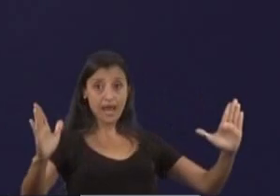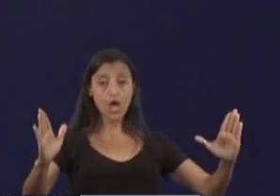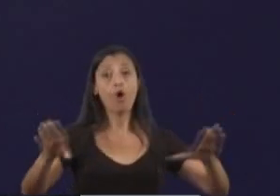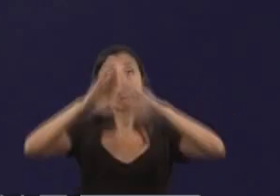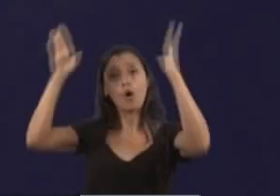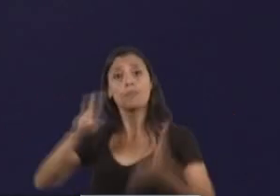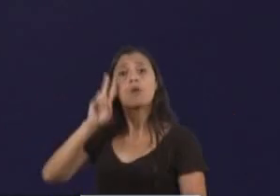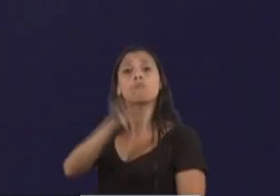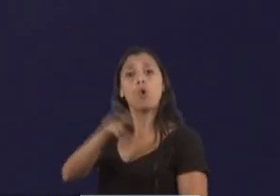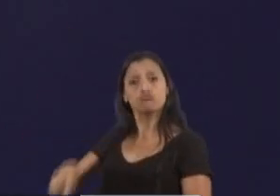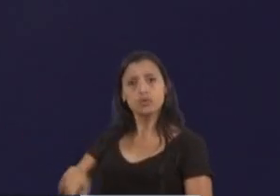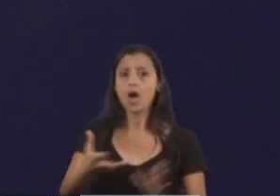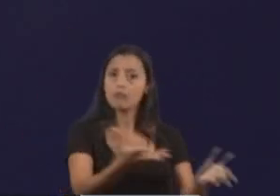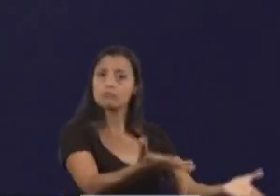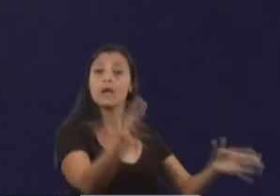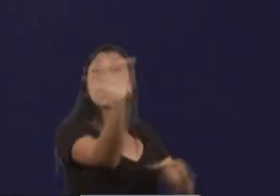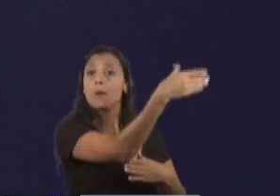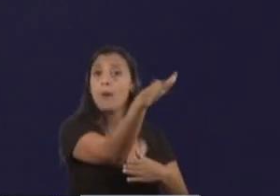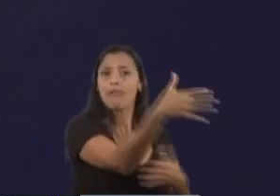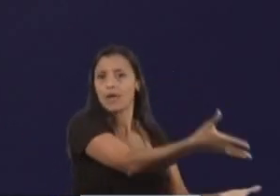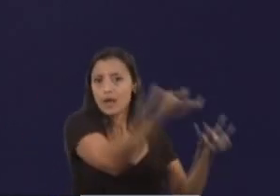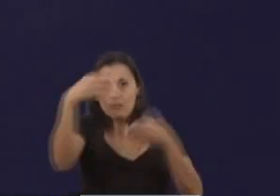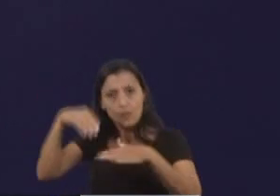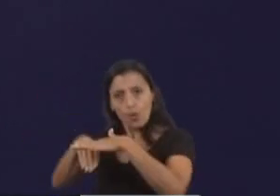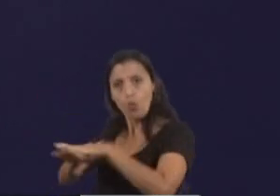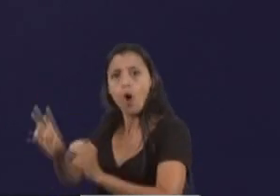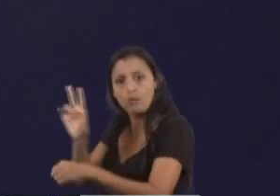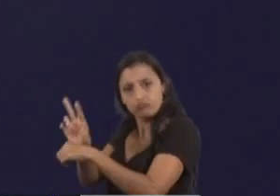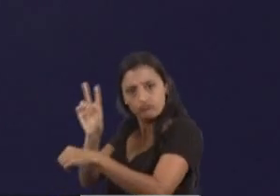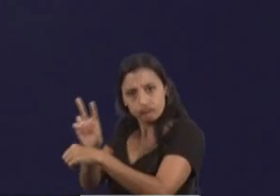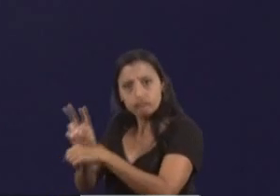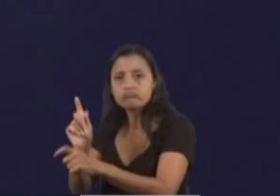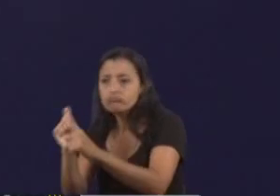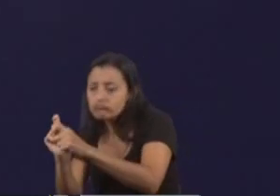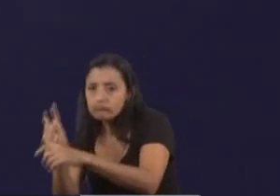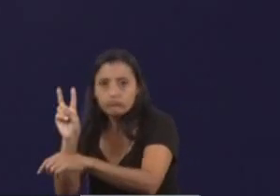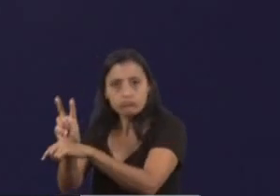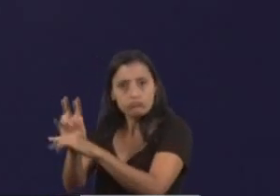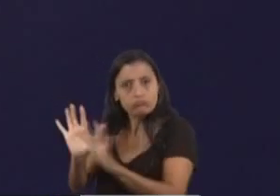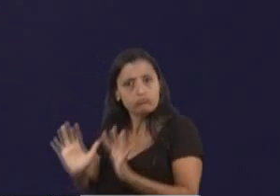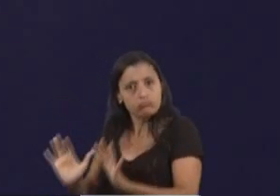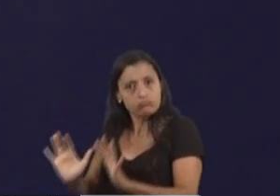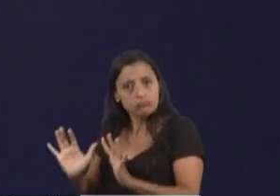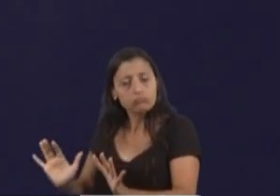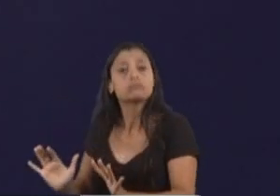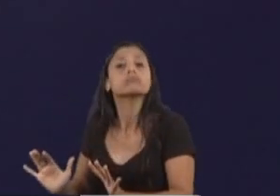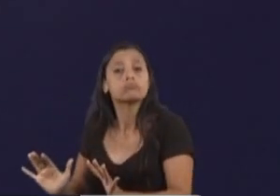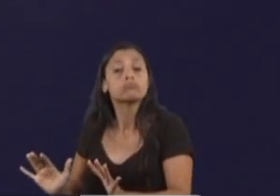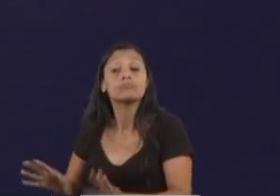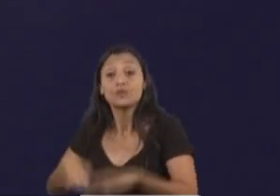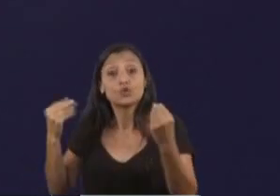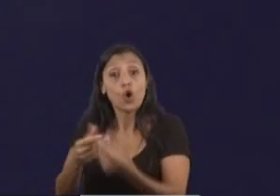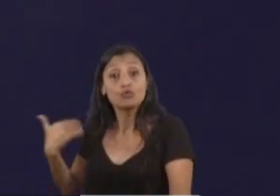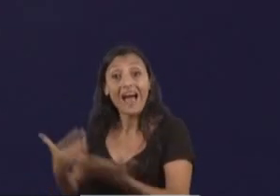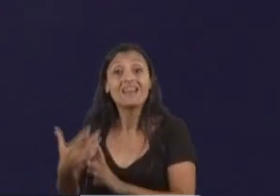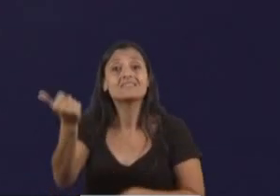museo tuvo la bandera en guarda, procedió a las tareas de acondicionamiento, ya que luego de 6